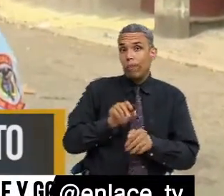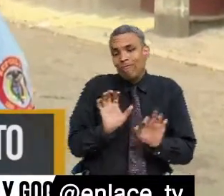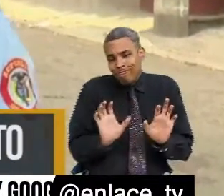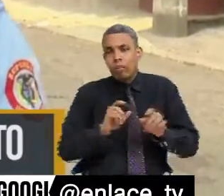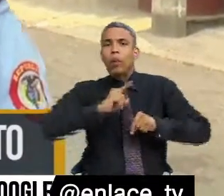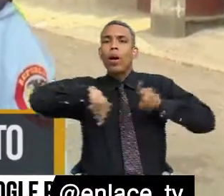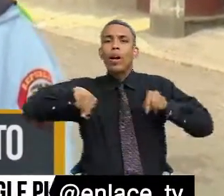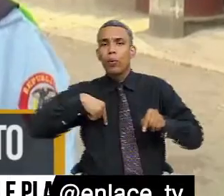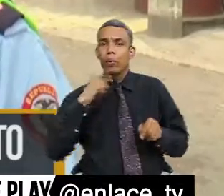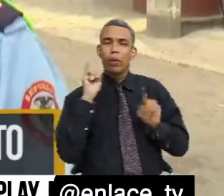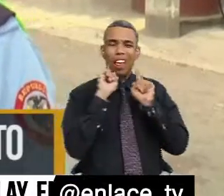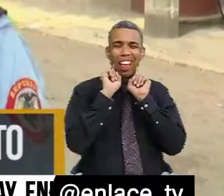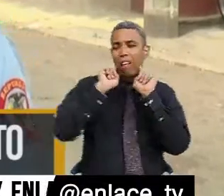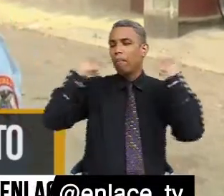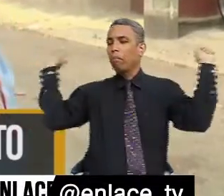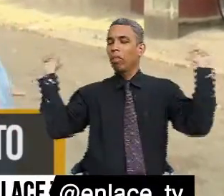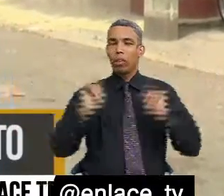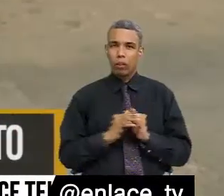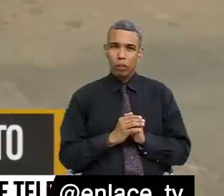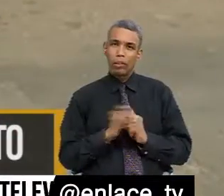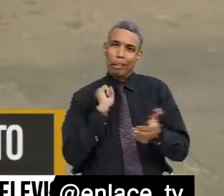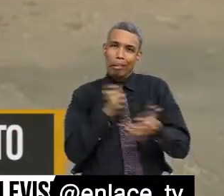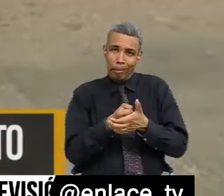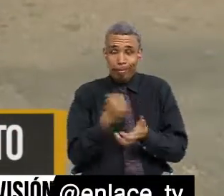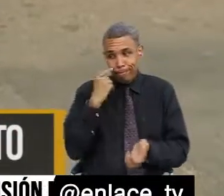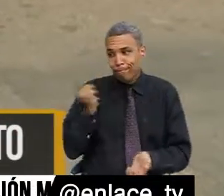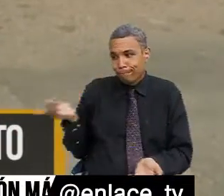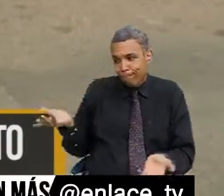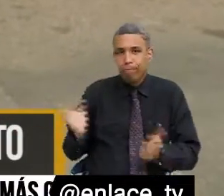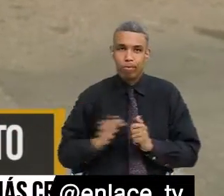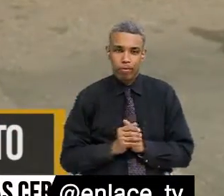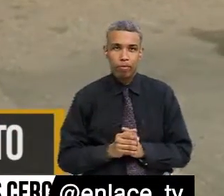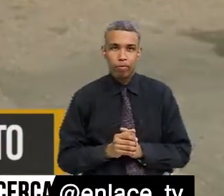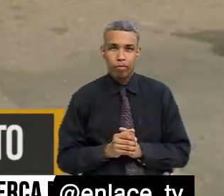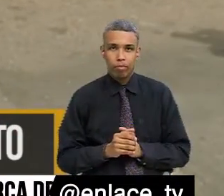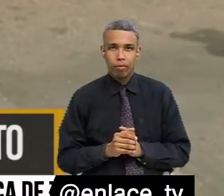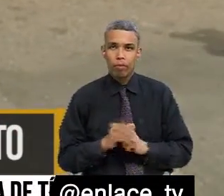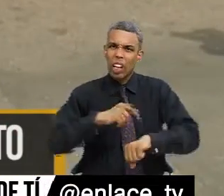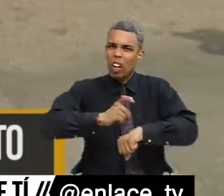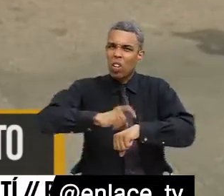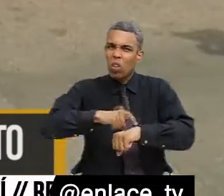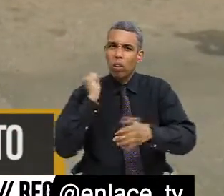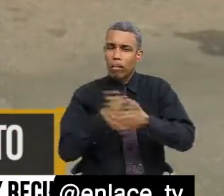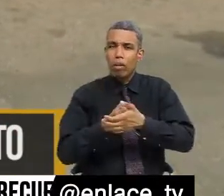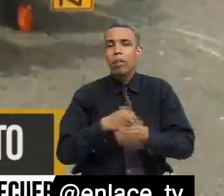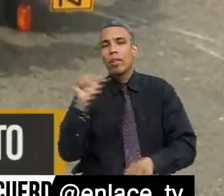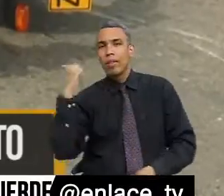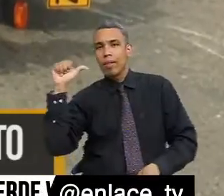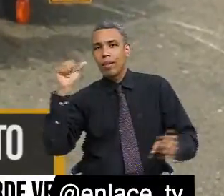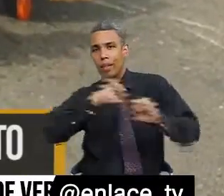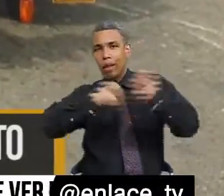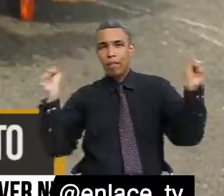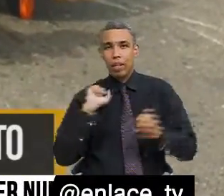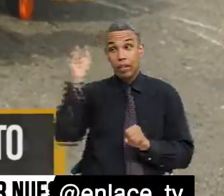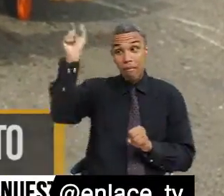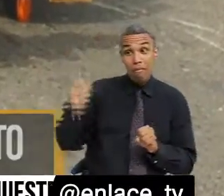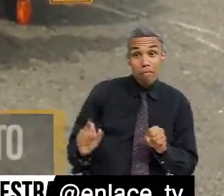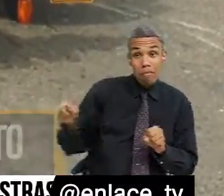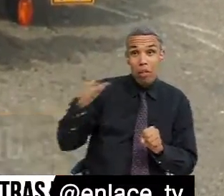omite todas estas cosas y la verdad que mire, ahí es donde nos lleva. El accidente se registró cerca de las 10 de la mañana. Por fortuna, el motociclista se